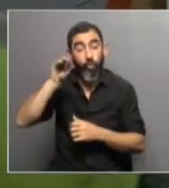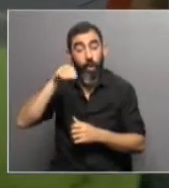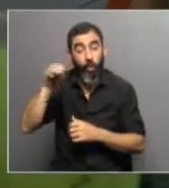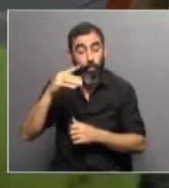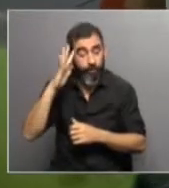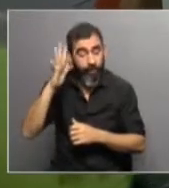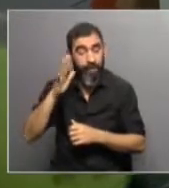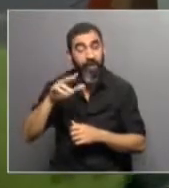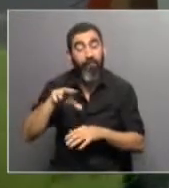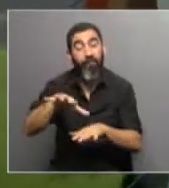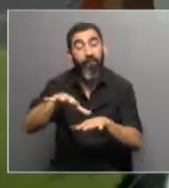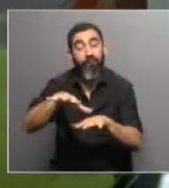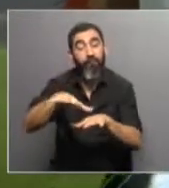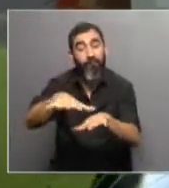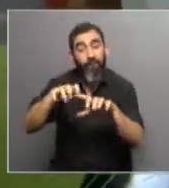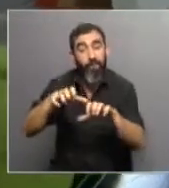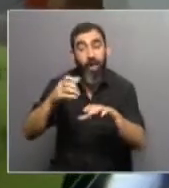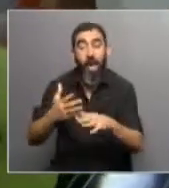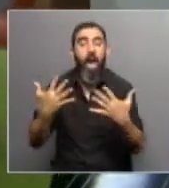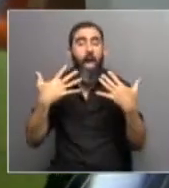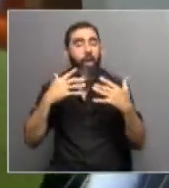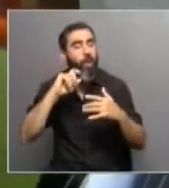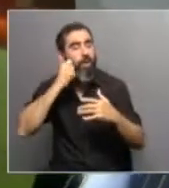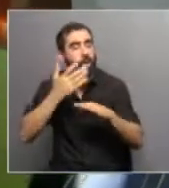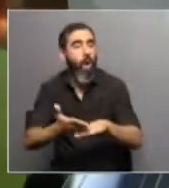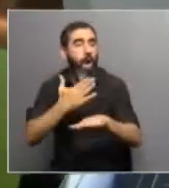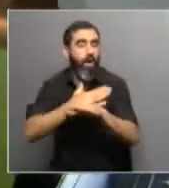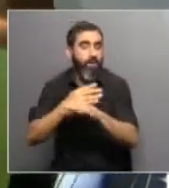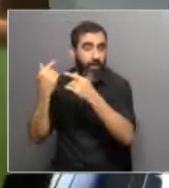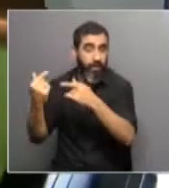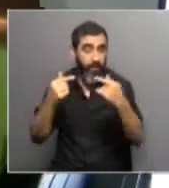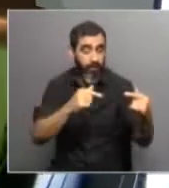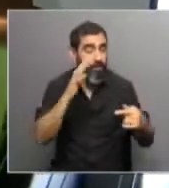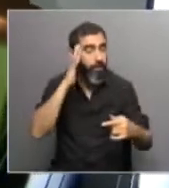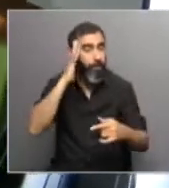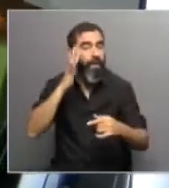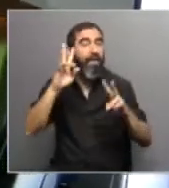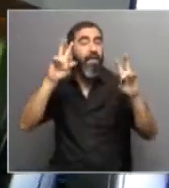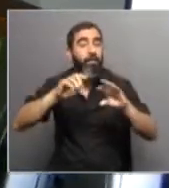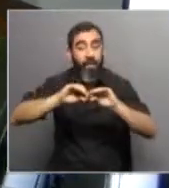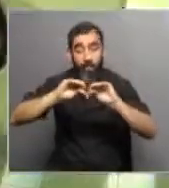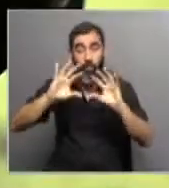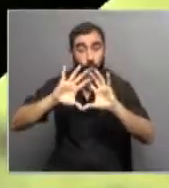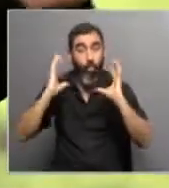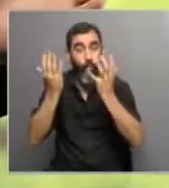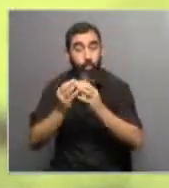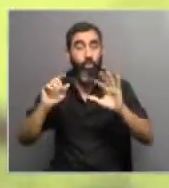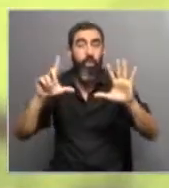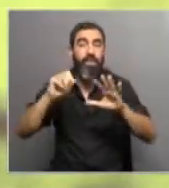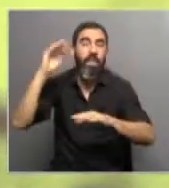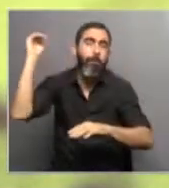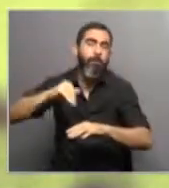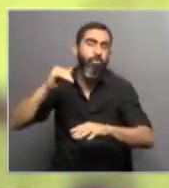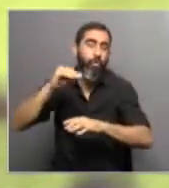vivían en un clima mucho más cálido que el actual. Entonces, si uno piensa desde el punto de vista en realidad geológico, de los últimos 60, 70 millones de